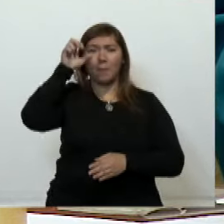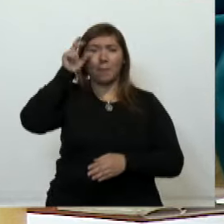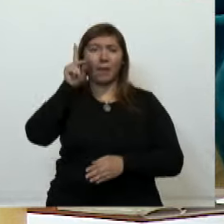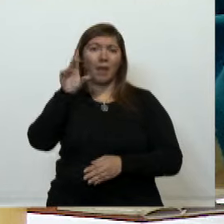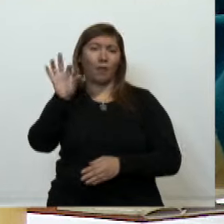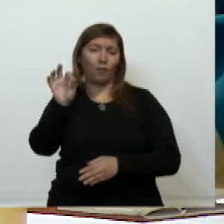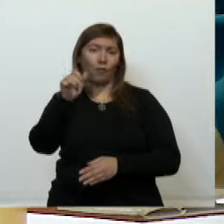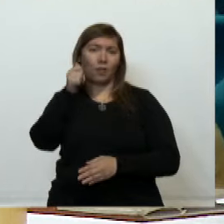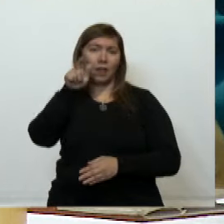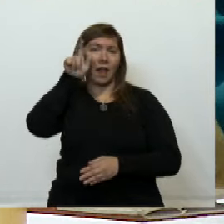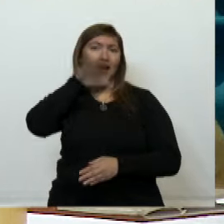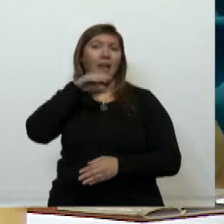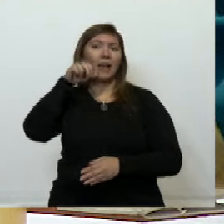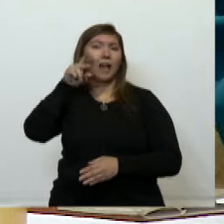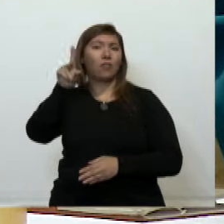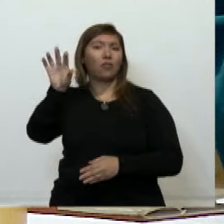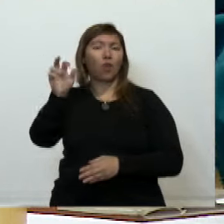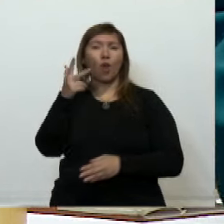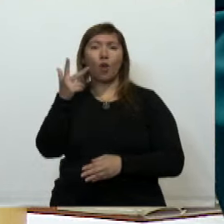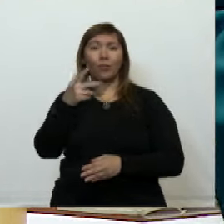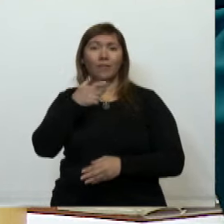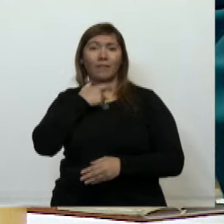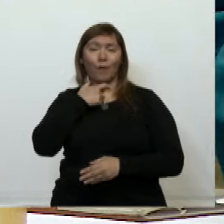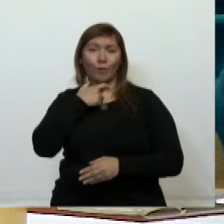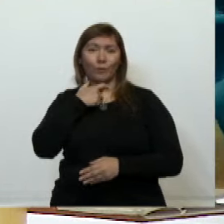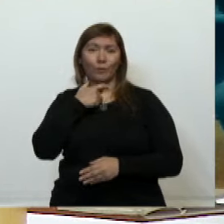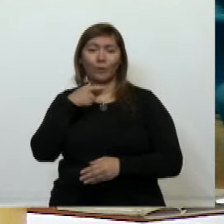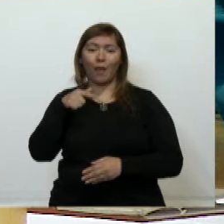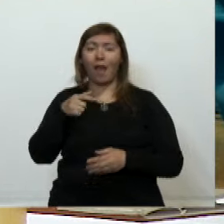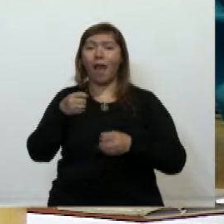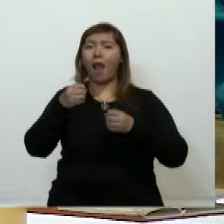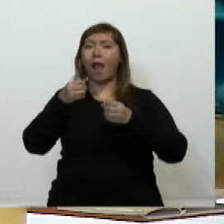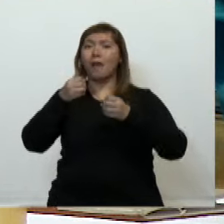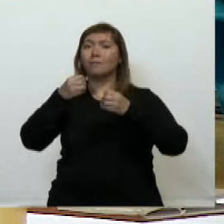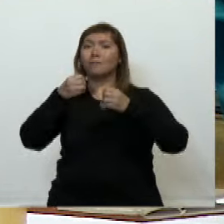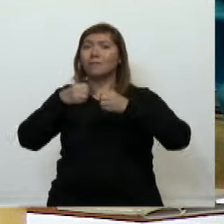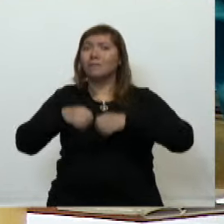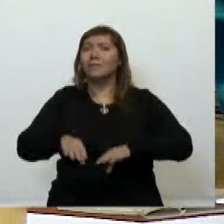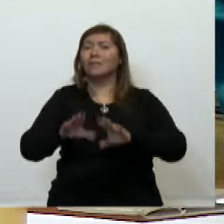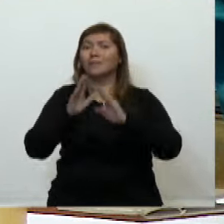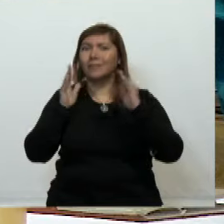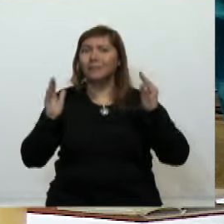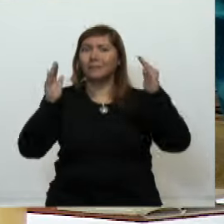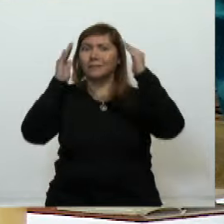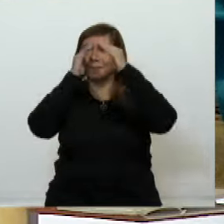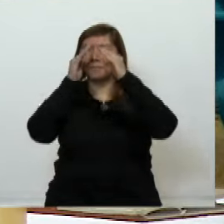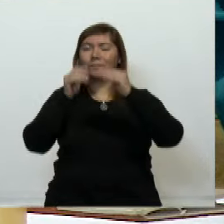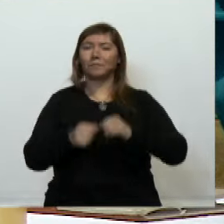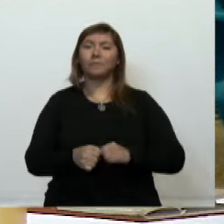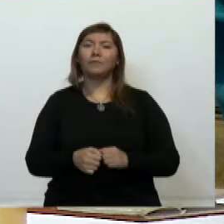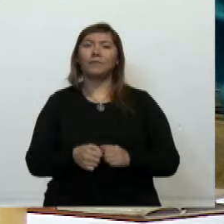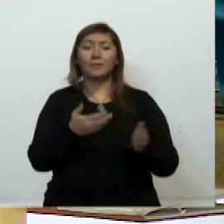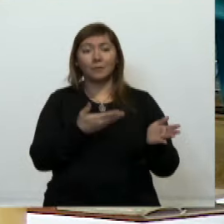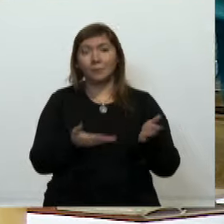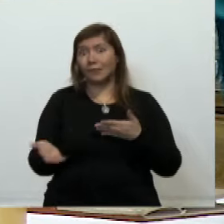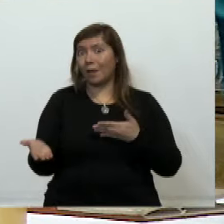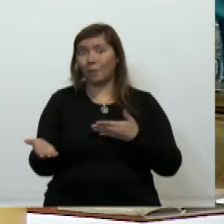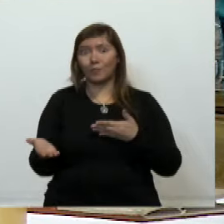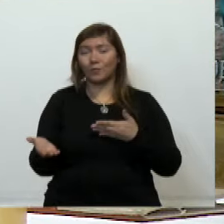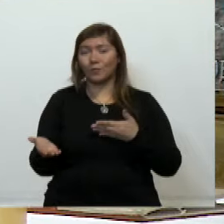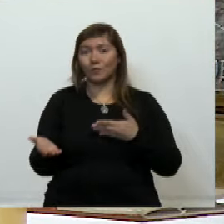ordenar el 3 de agosto acá en la Catedral de Buenos Aires a las 10:30 de la mañana. Los invitamos y les pedimos que recen